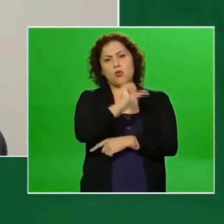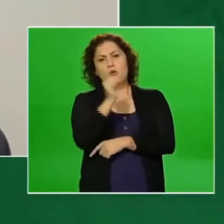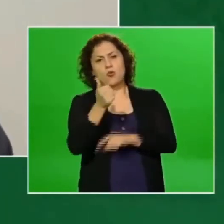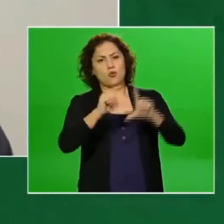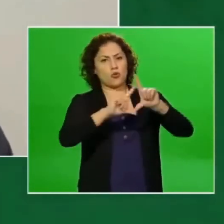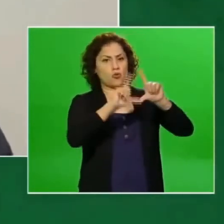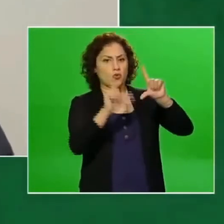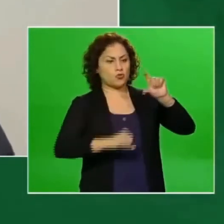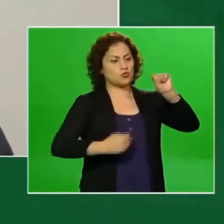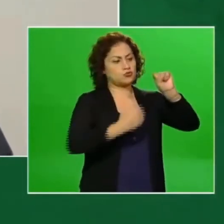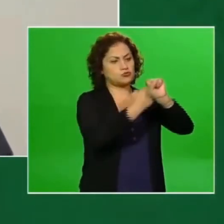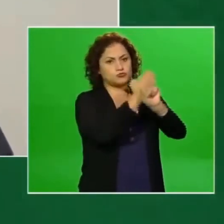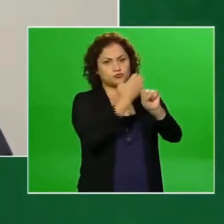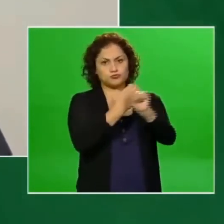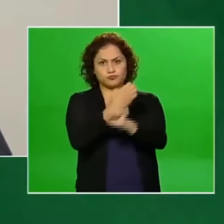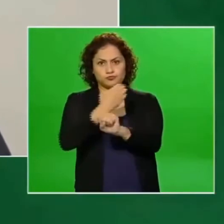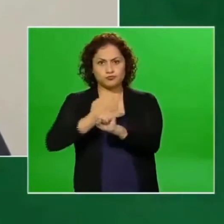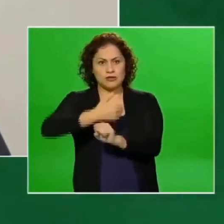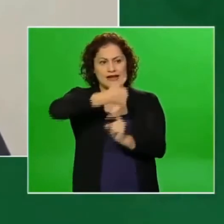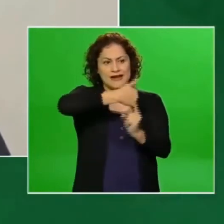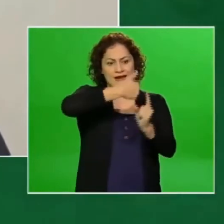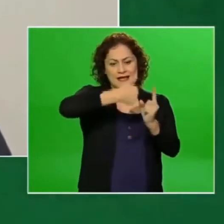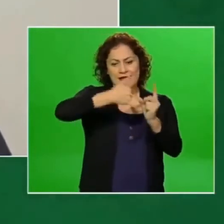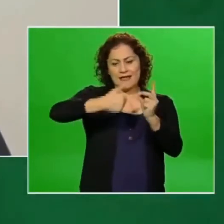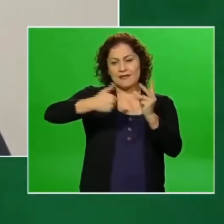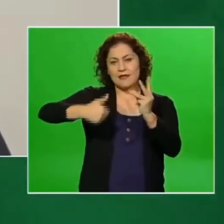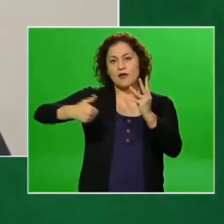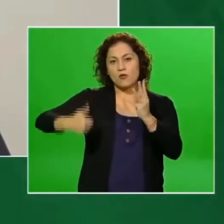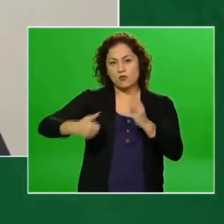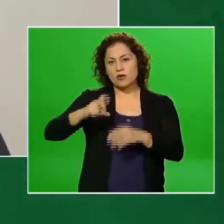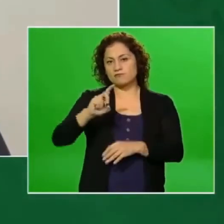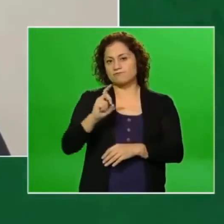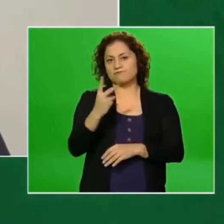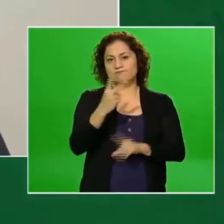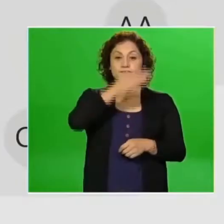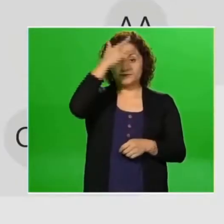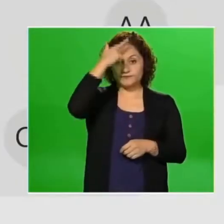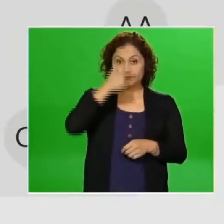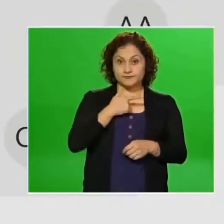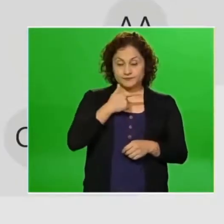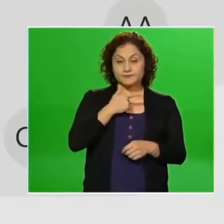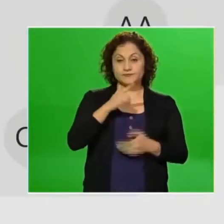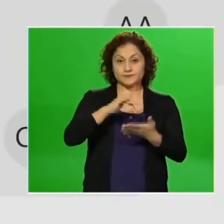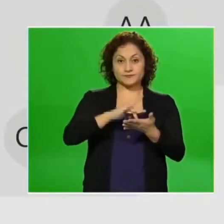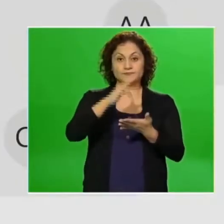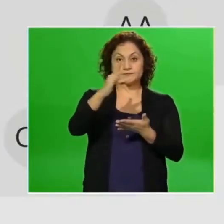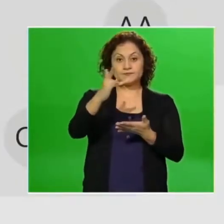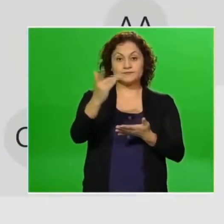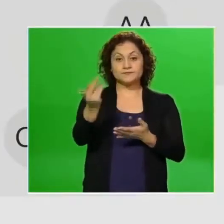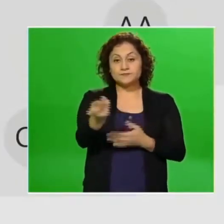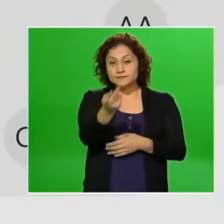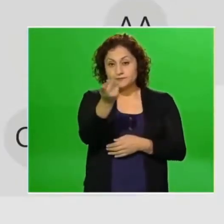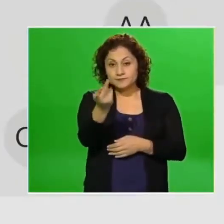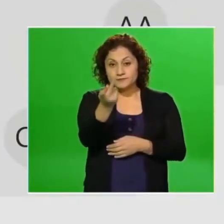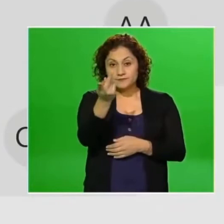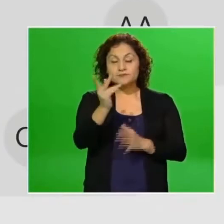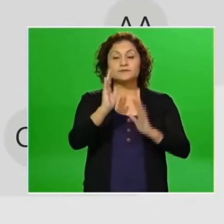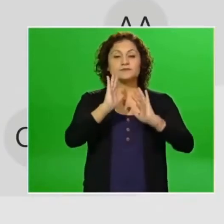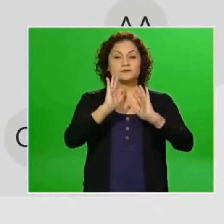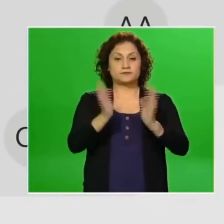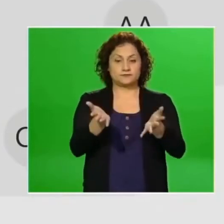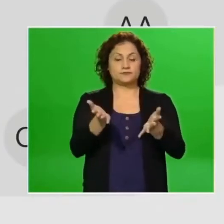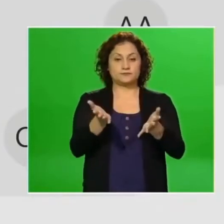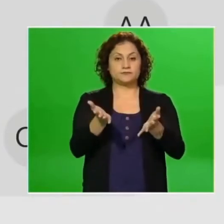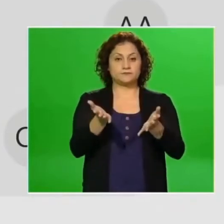para cada una de las 32 entidades federativas. Gracias. Doctor, ya nos dio una